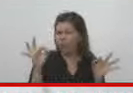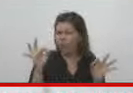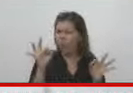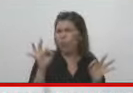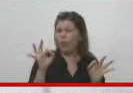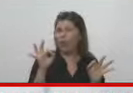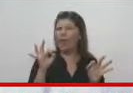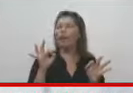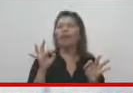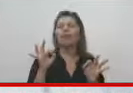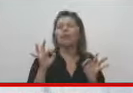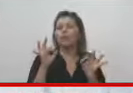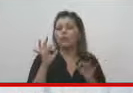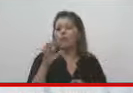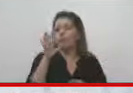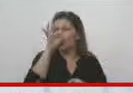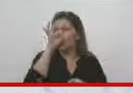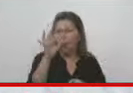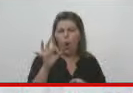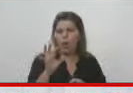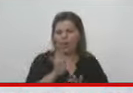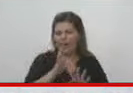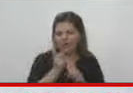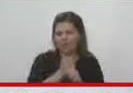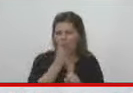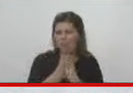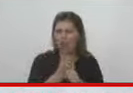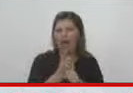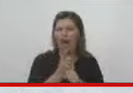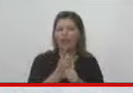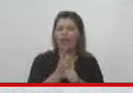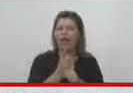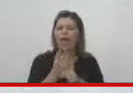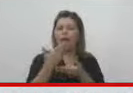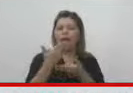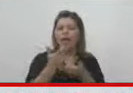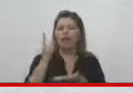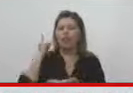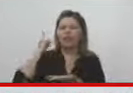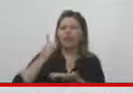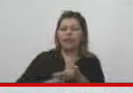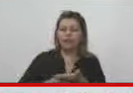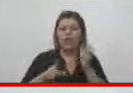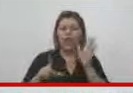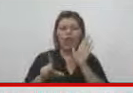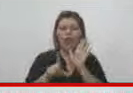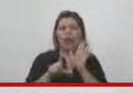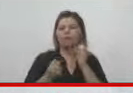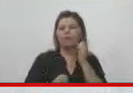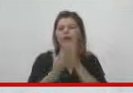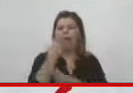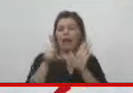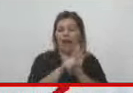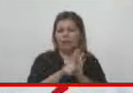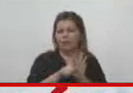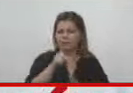nulidad absoluta e insanable, emitir disposiciones de carácter legislativo.